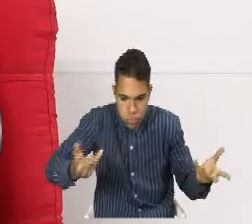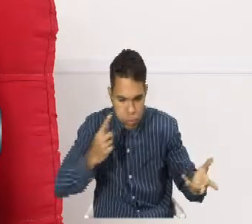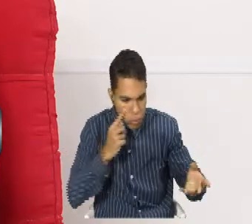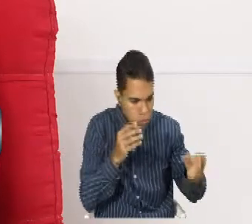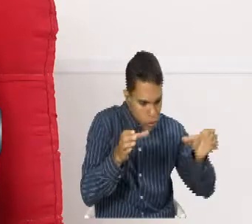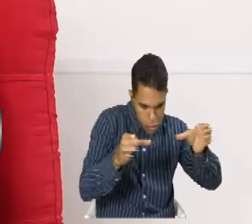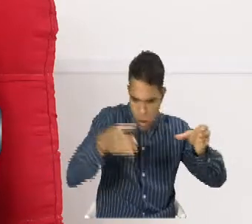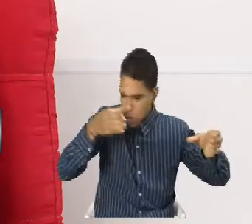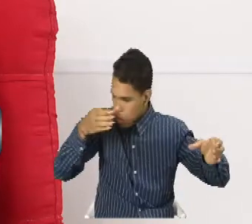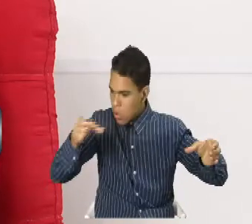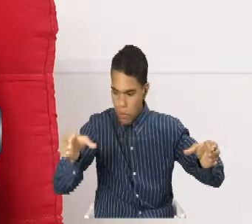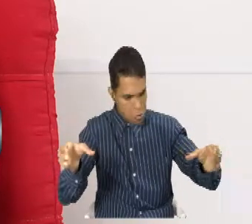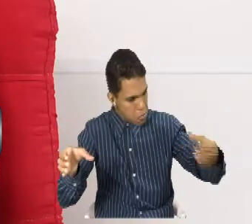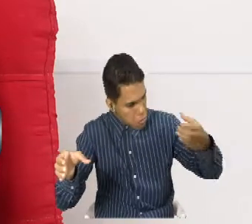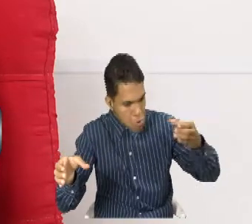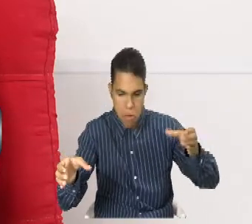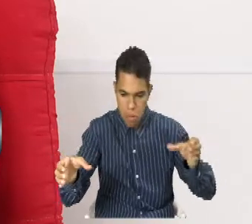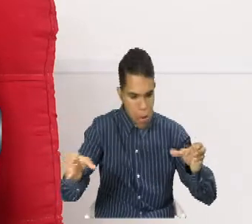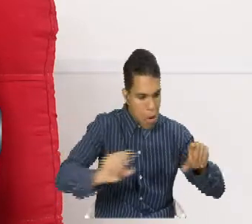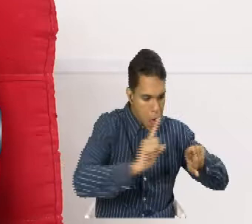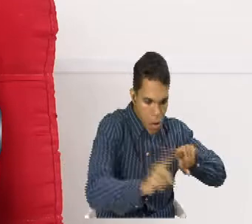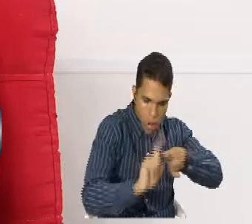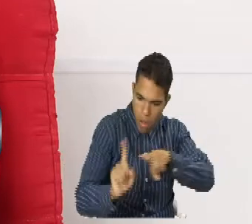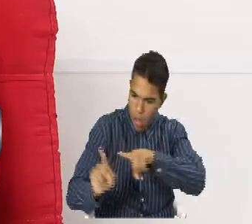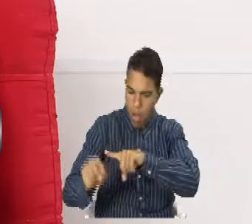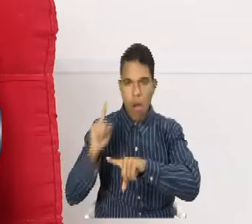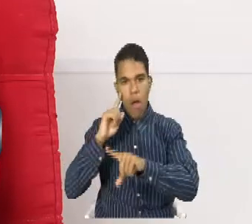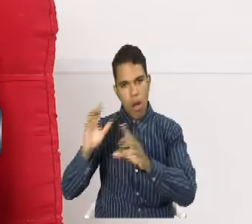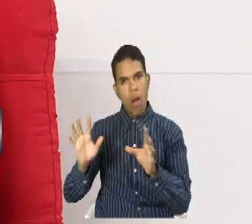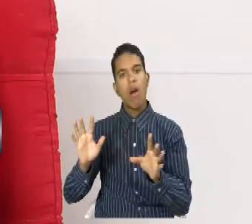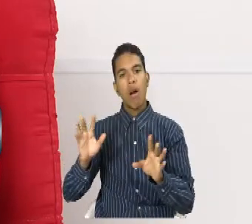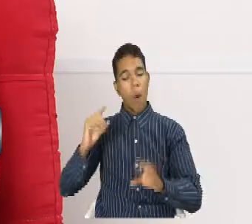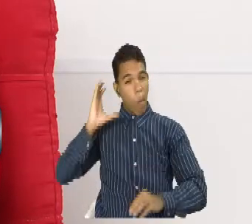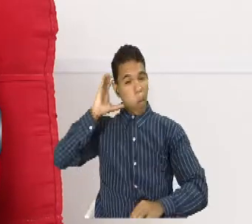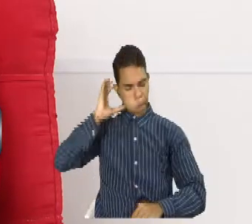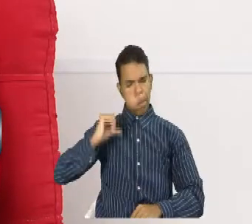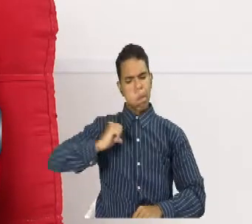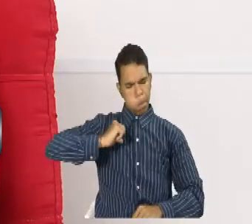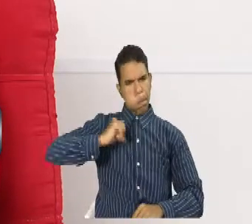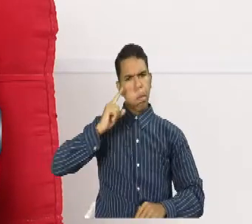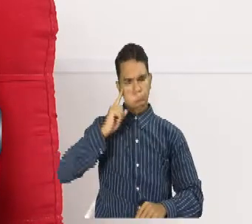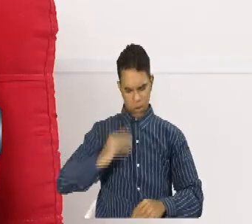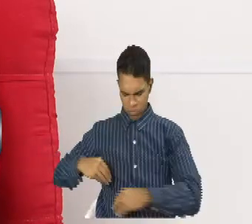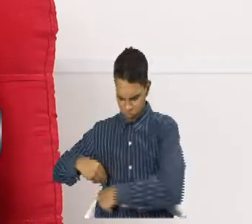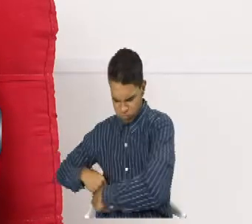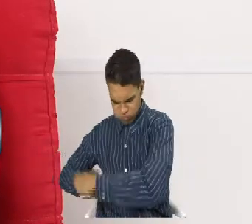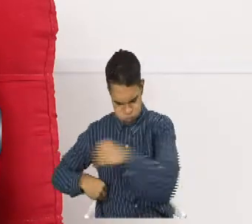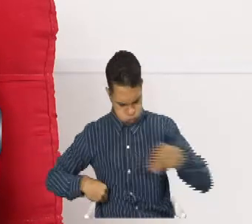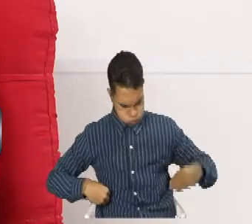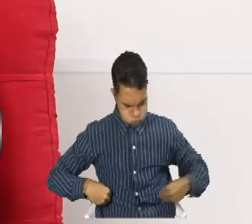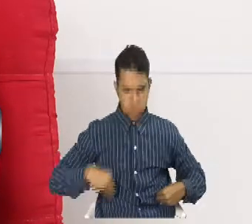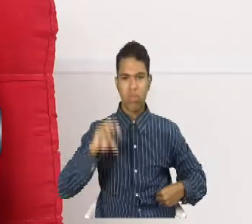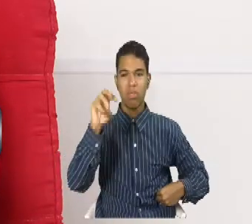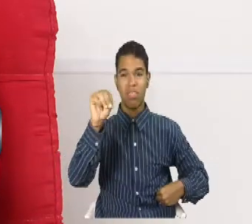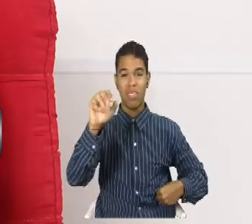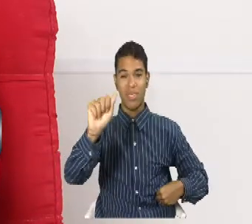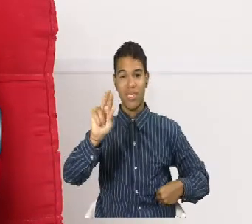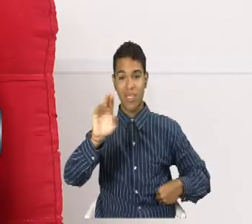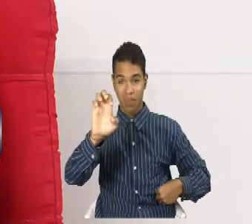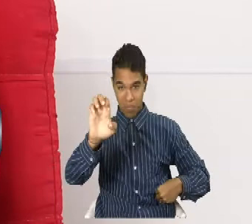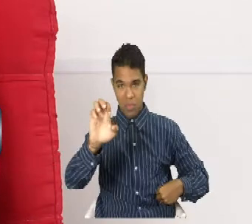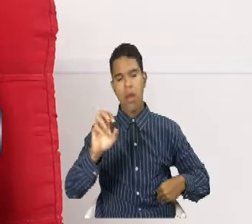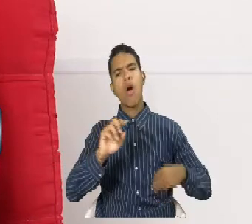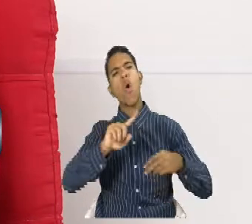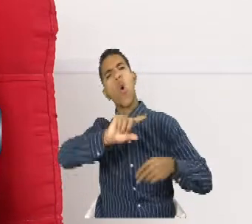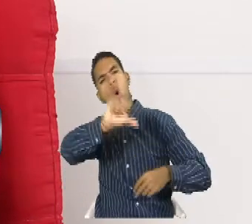E, que son fajas de muy buena compresión y fajas postoperatorias y de moldeo, sino que también manejamos otra línea, como la línea Spandex, para aquellas